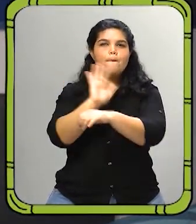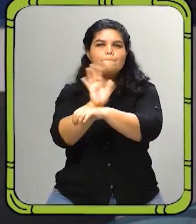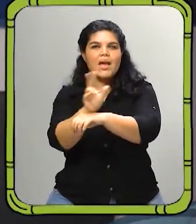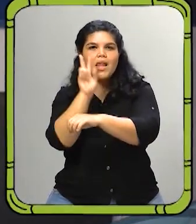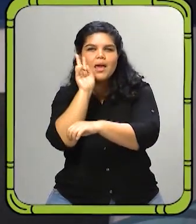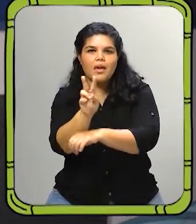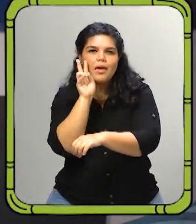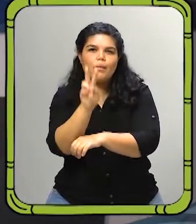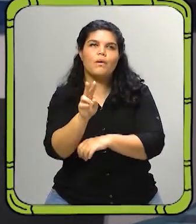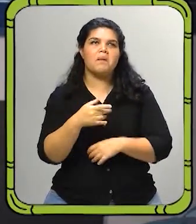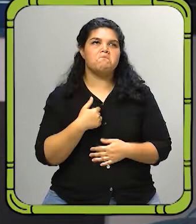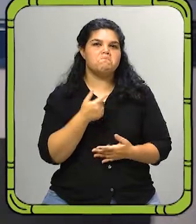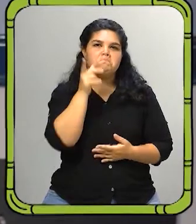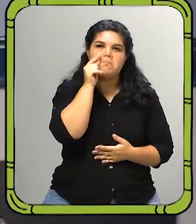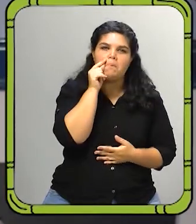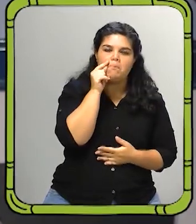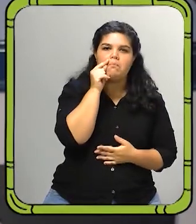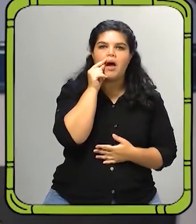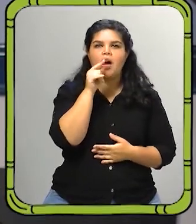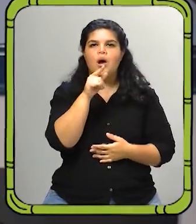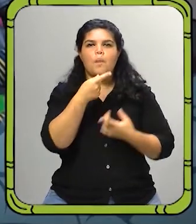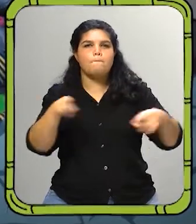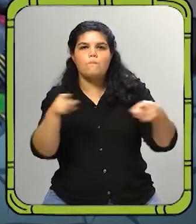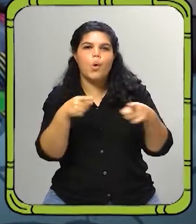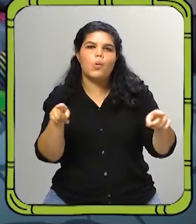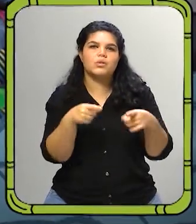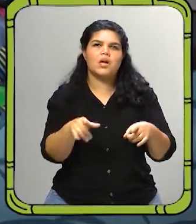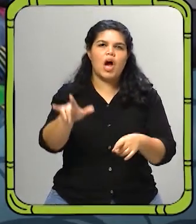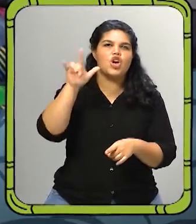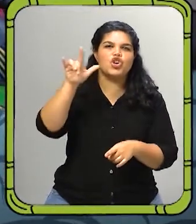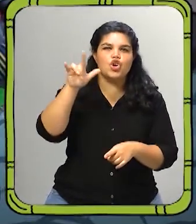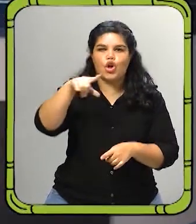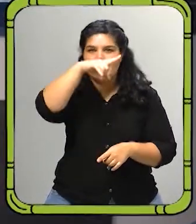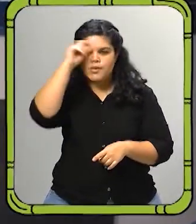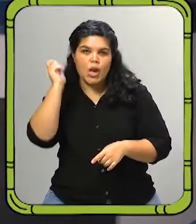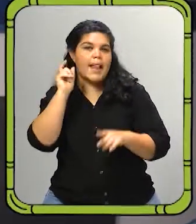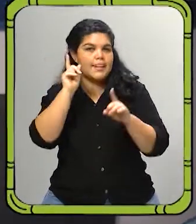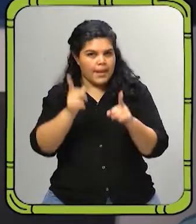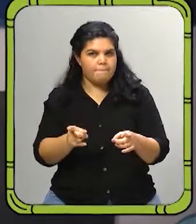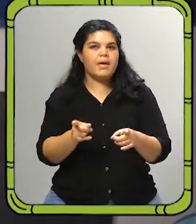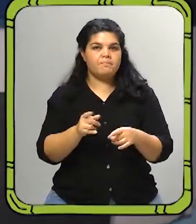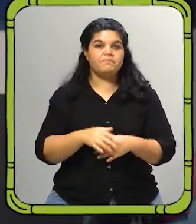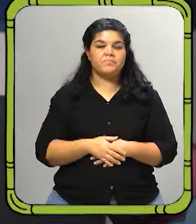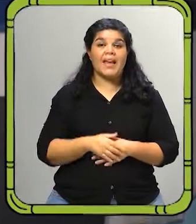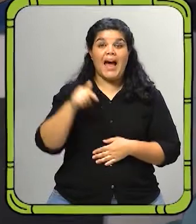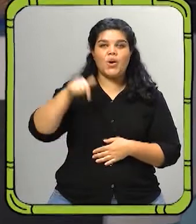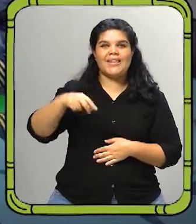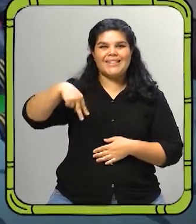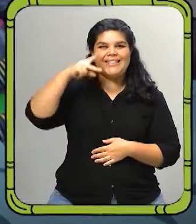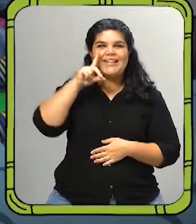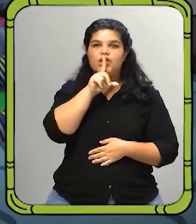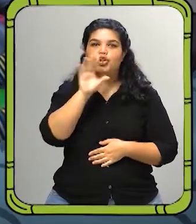música de esa época, mucho rock nacional. Bueno, les toco una canción de Lito Nevia, que es un